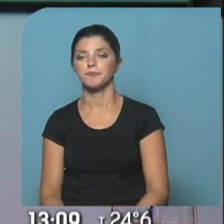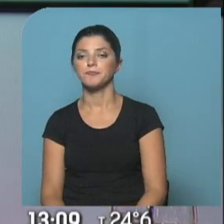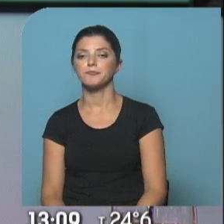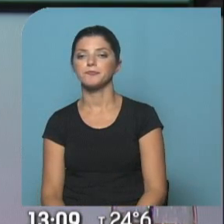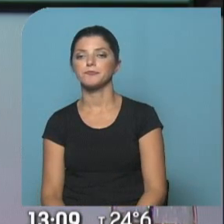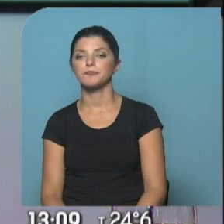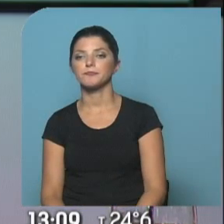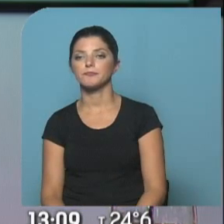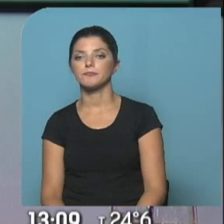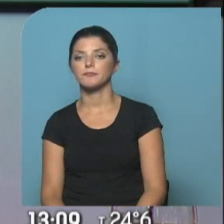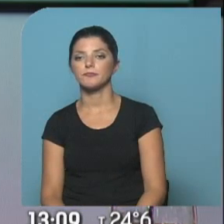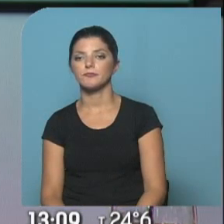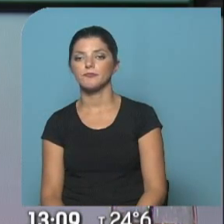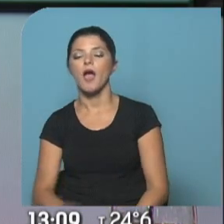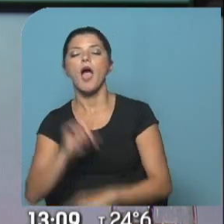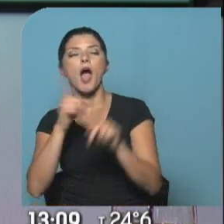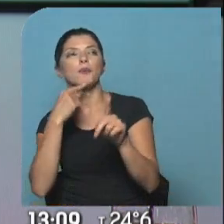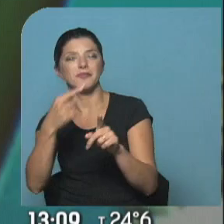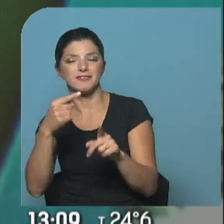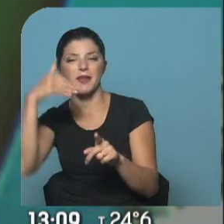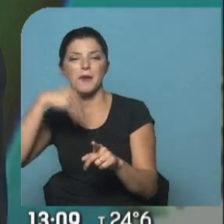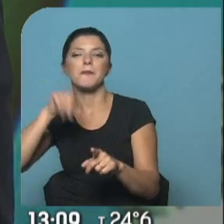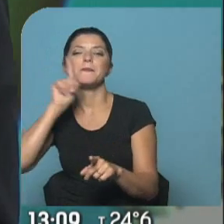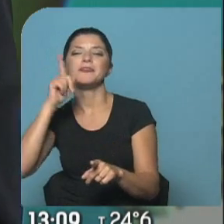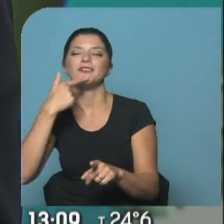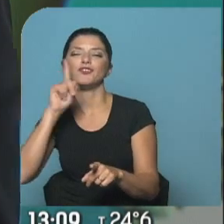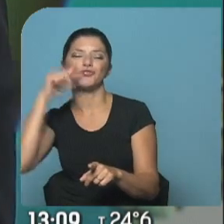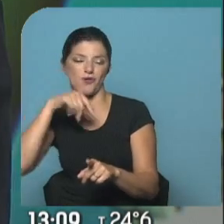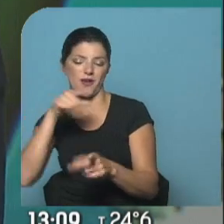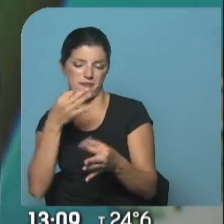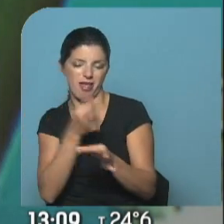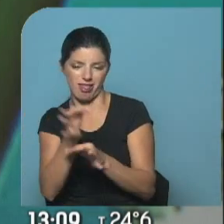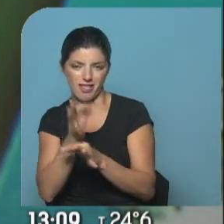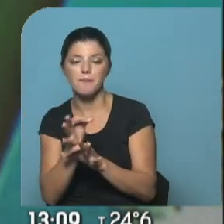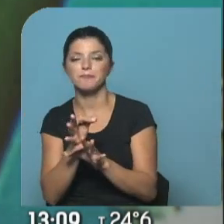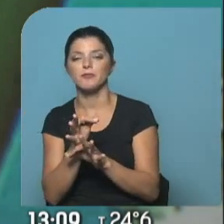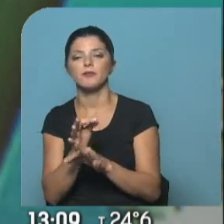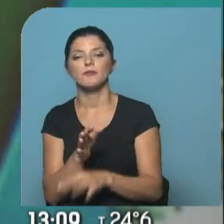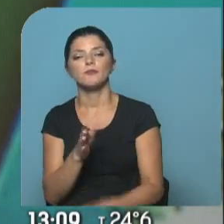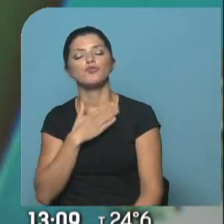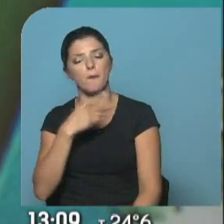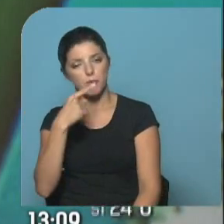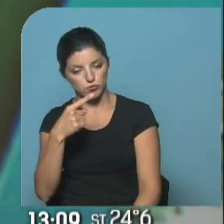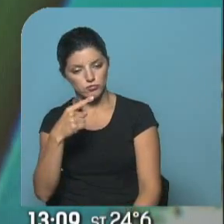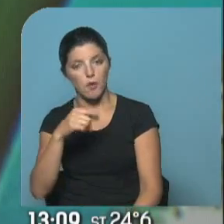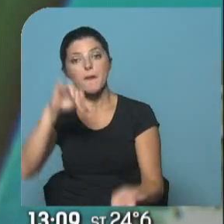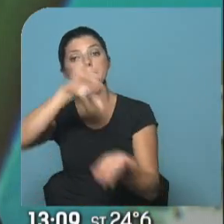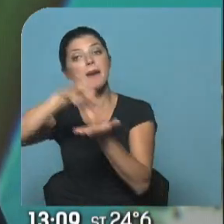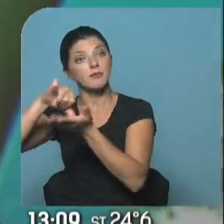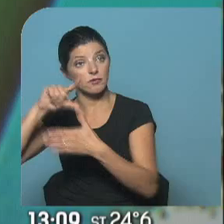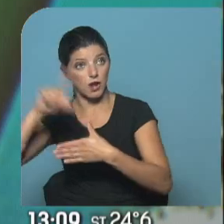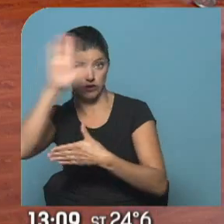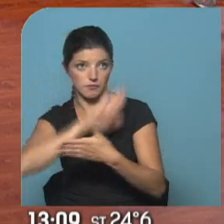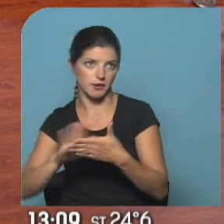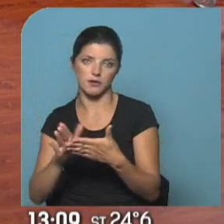preparación, la misión, como le dicen los especialistas en defensa de las Fuerzas Armadas, el hecho de que muchos países latinoamericanos, pienso que yo en Argentina,